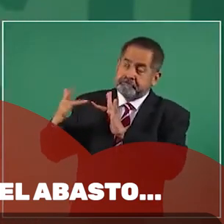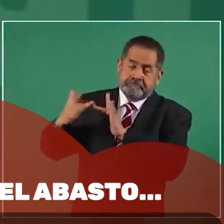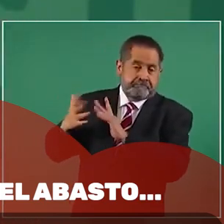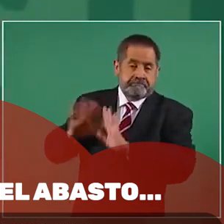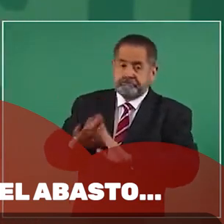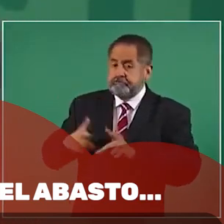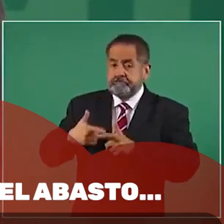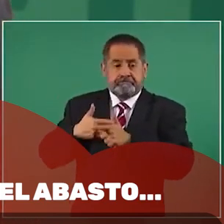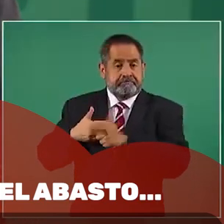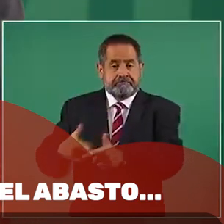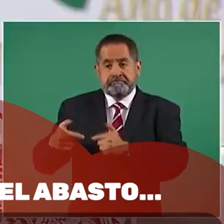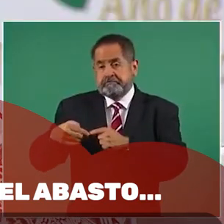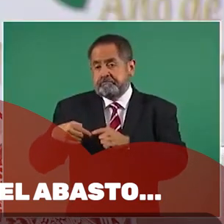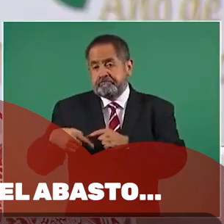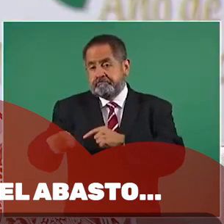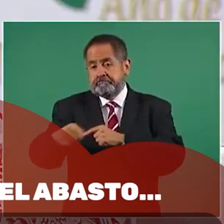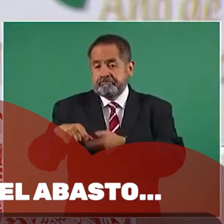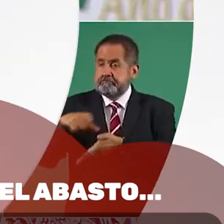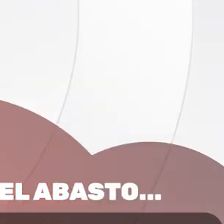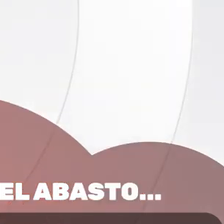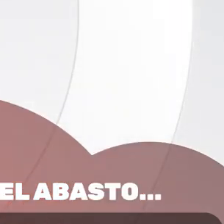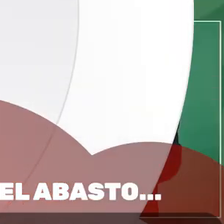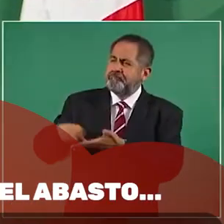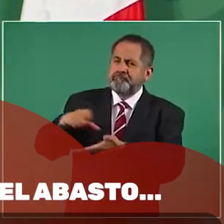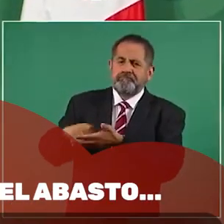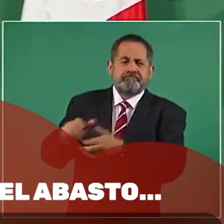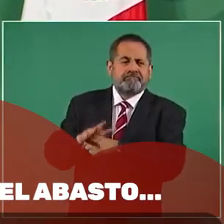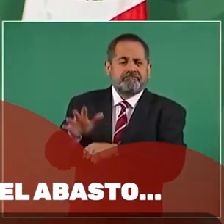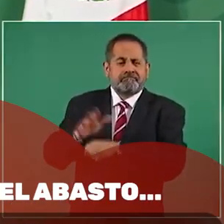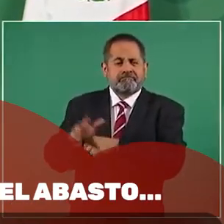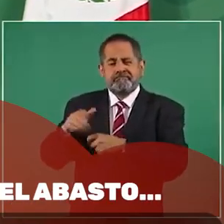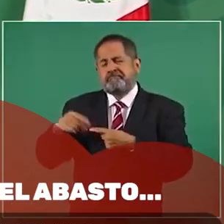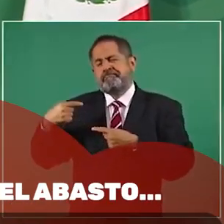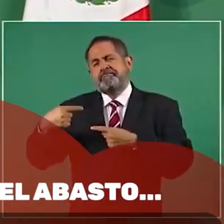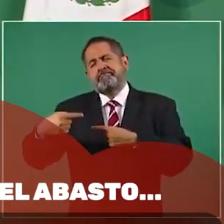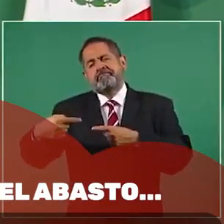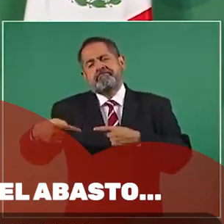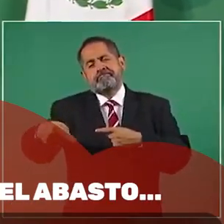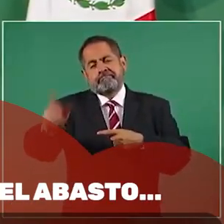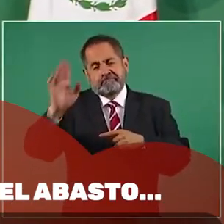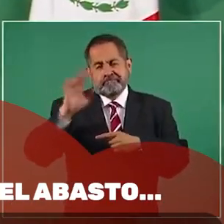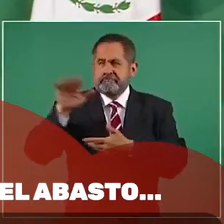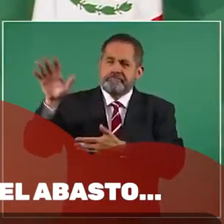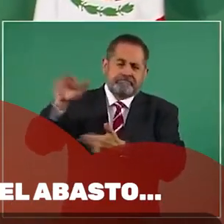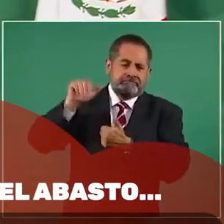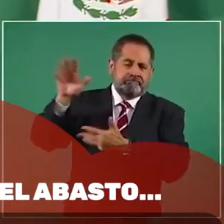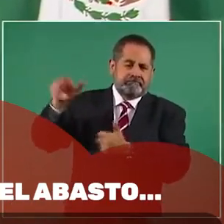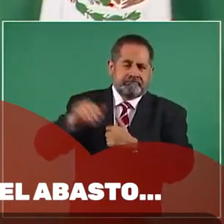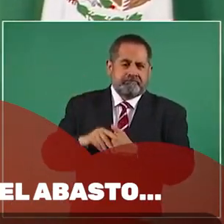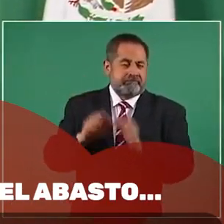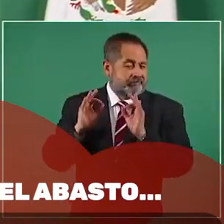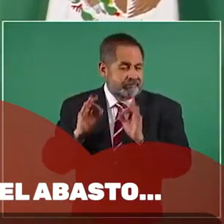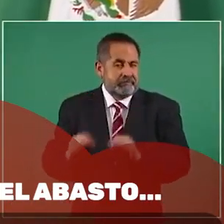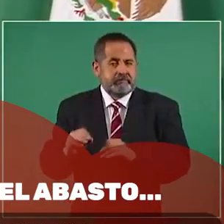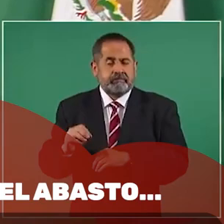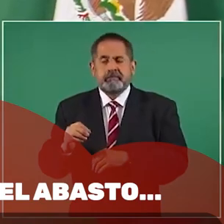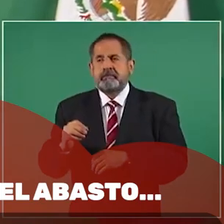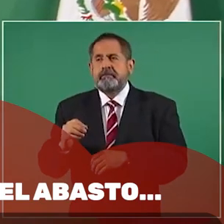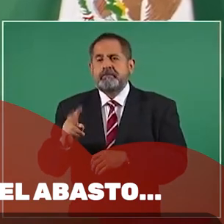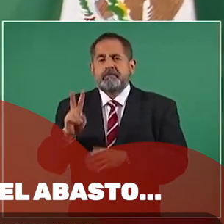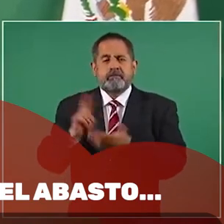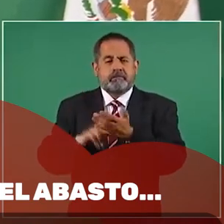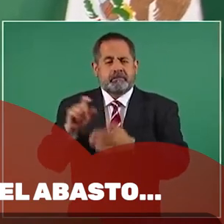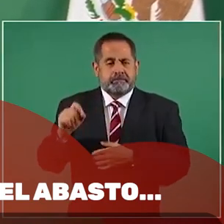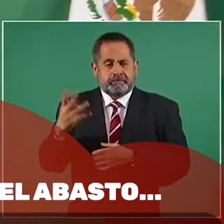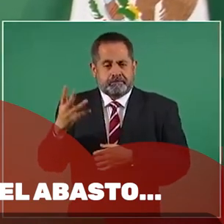unas cuantas empresas que acaparaban la compra y distribución. Ya se tienen los medicamentos para los centros de salud, para los hospitales, para garantizar el derecho a la salud, la